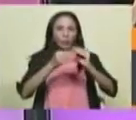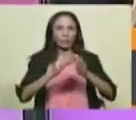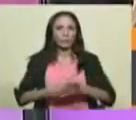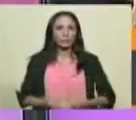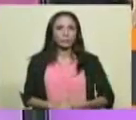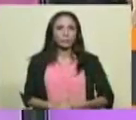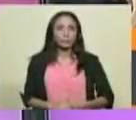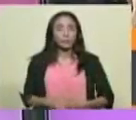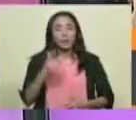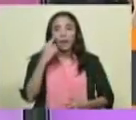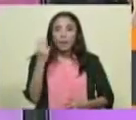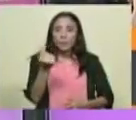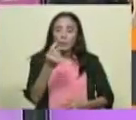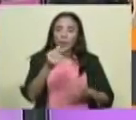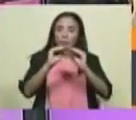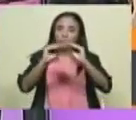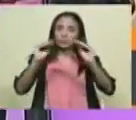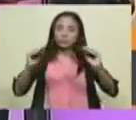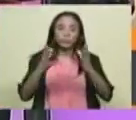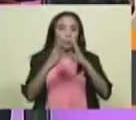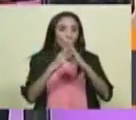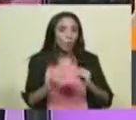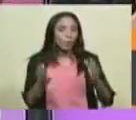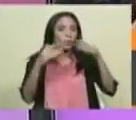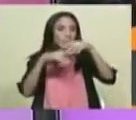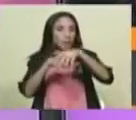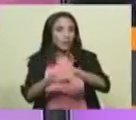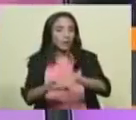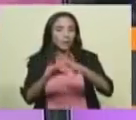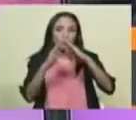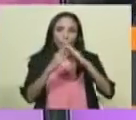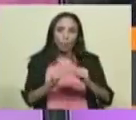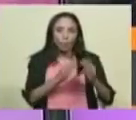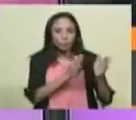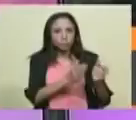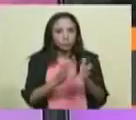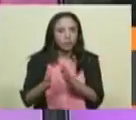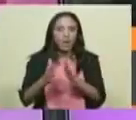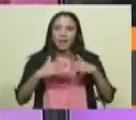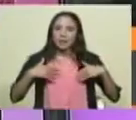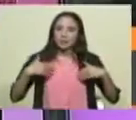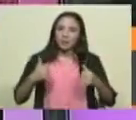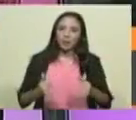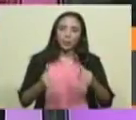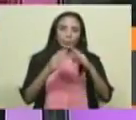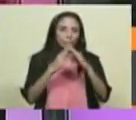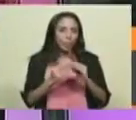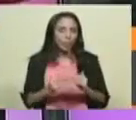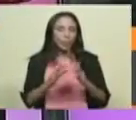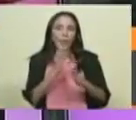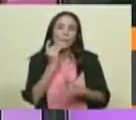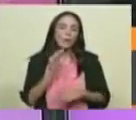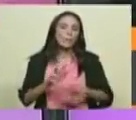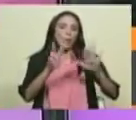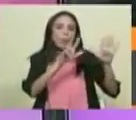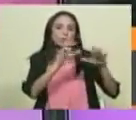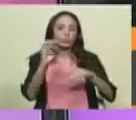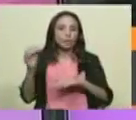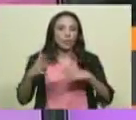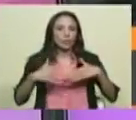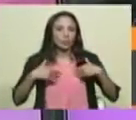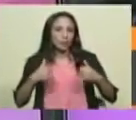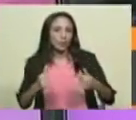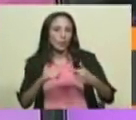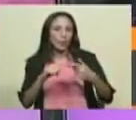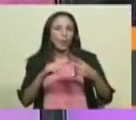los hogares de la patria debe ser integral. La atención de la salud a través de Barrio Adentro, 800 Salud. La